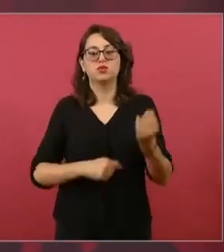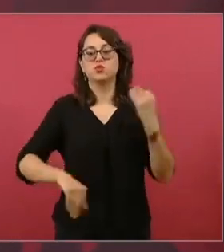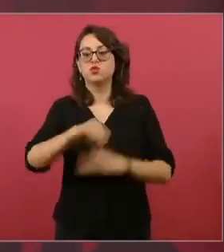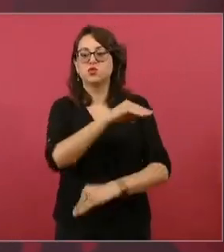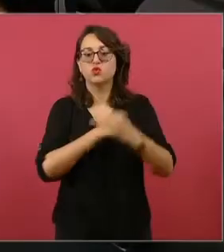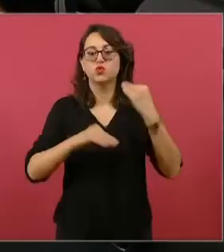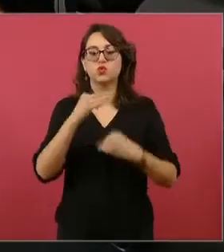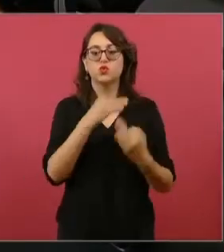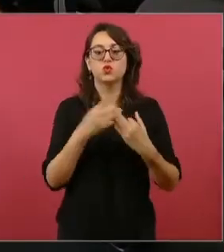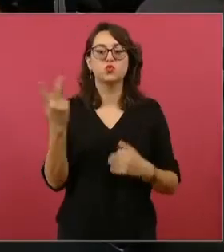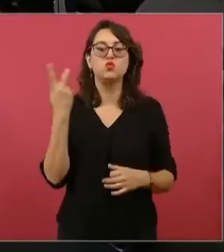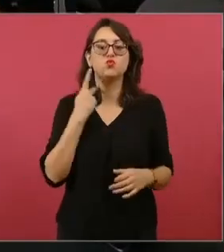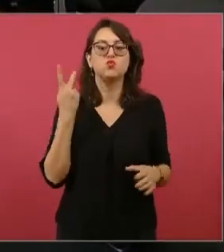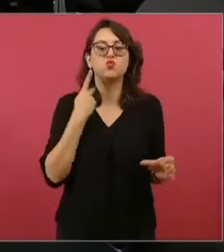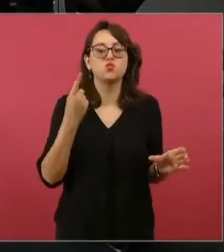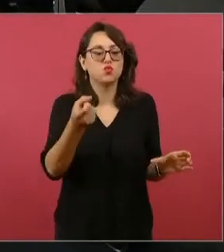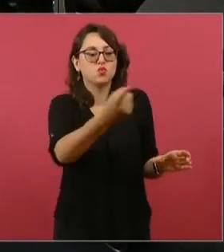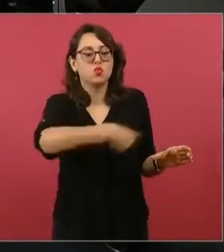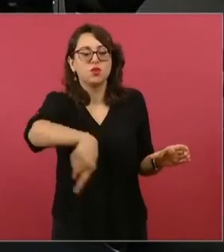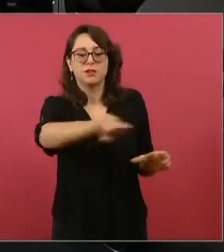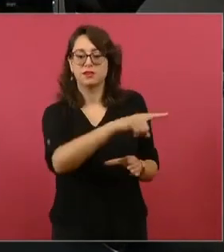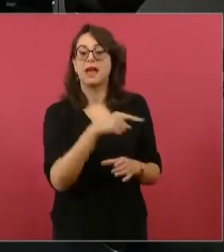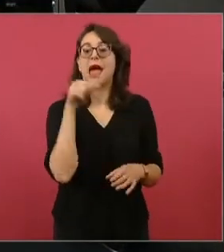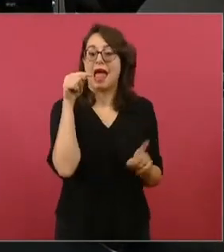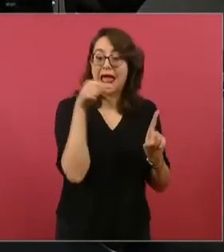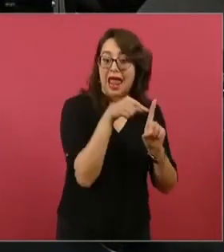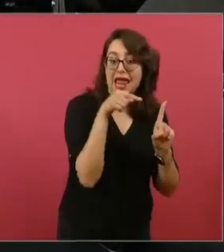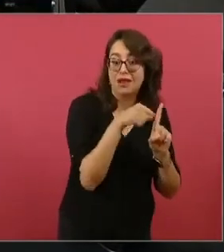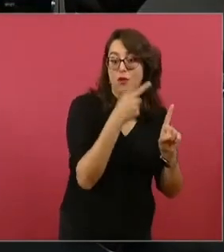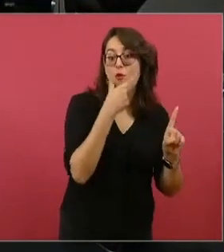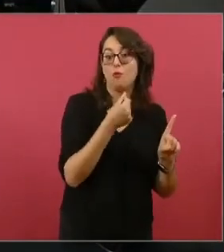a decidir.